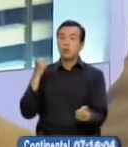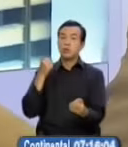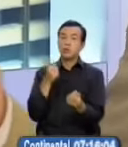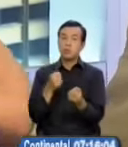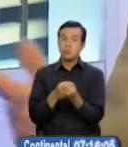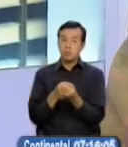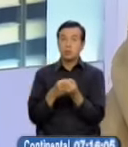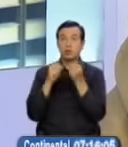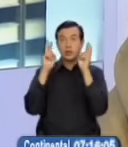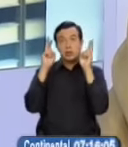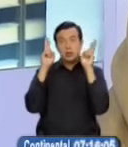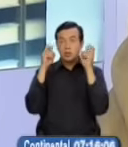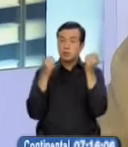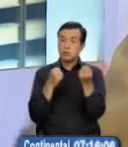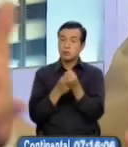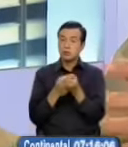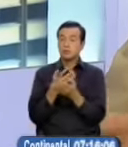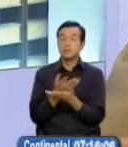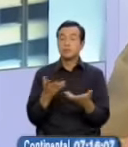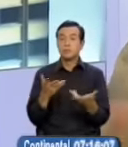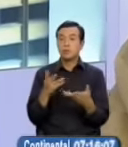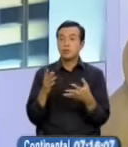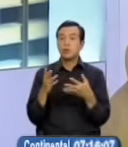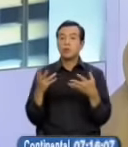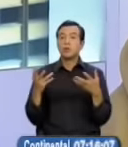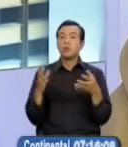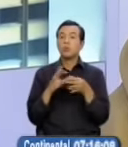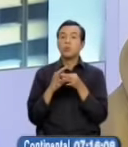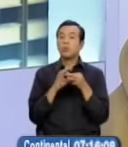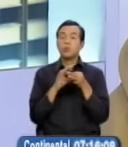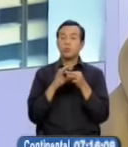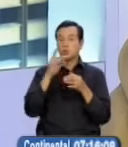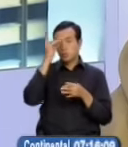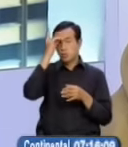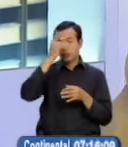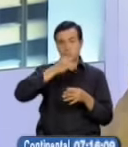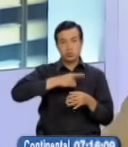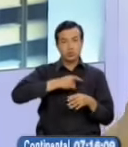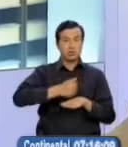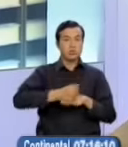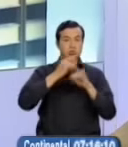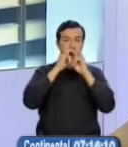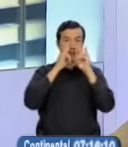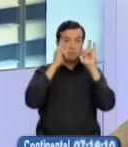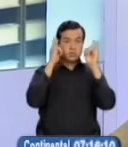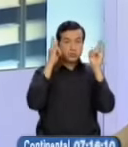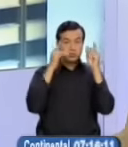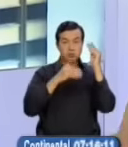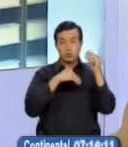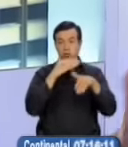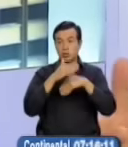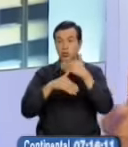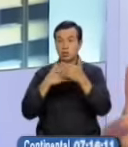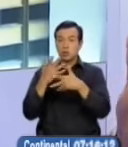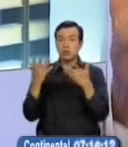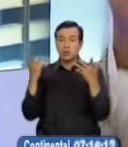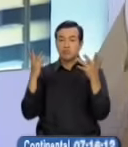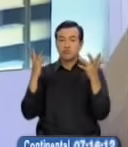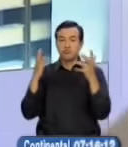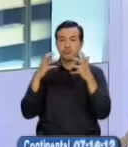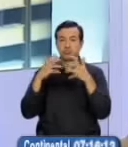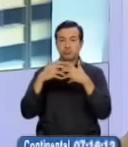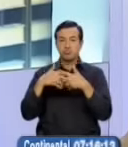apoyadas entre comillas, ¿no es cierto?, pero que van junto con medidas neoliberales, terminan por erosionar